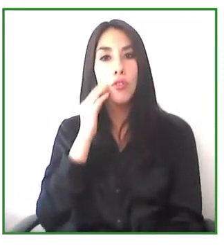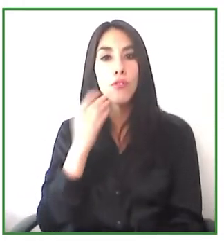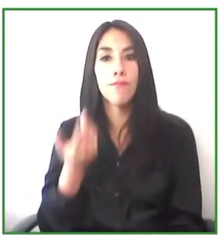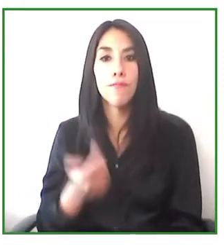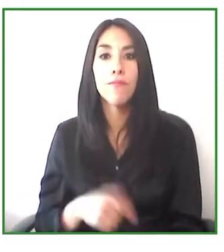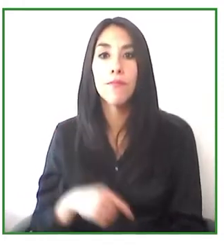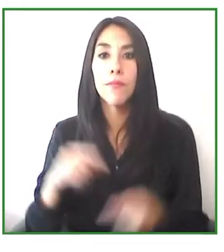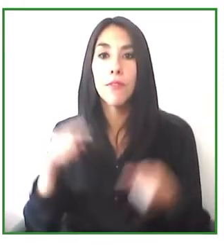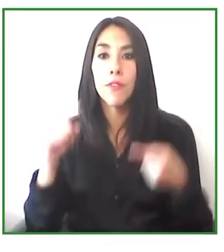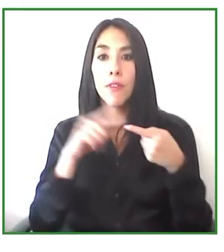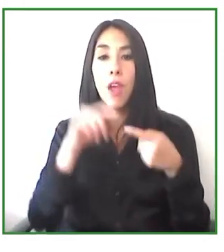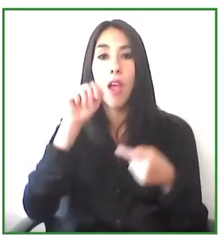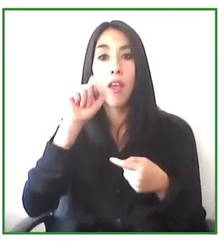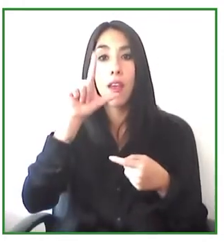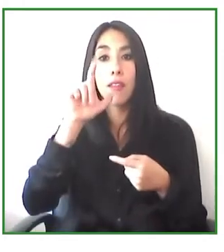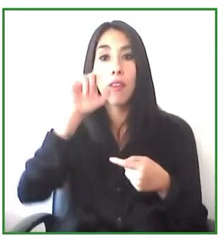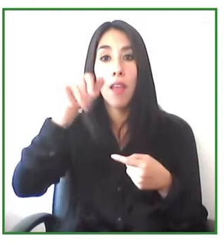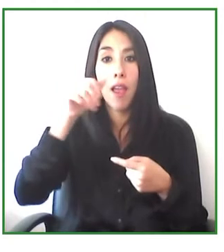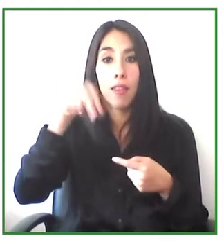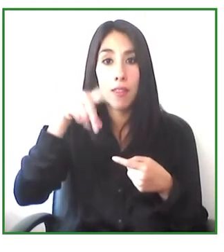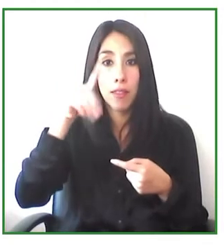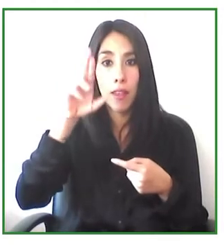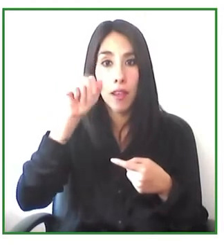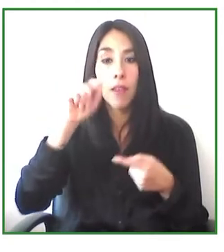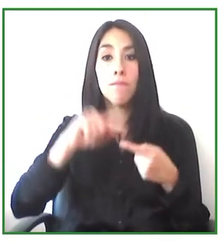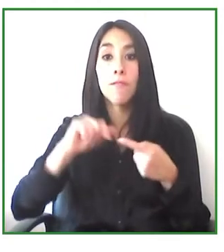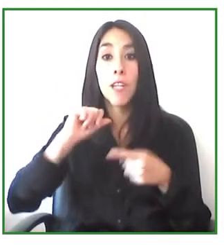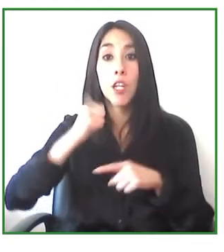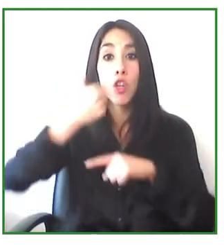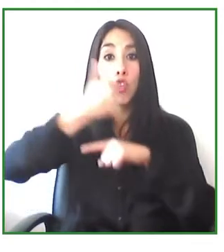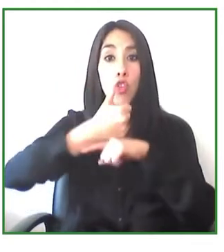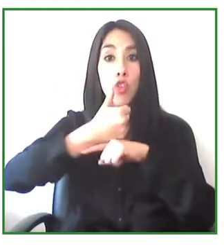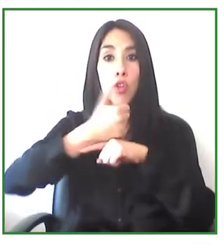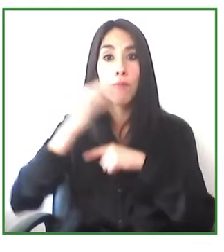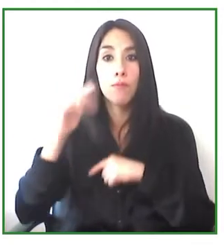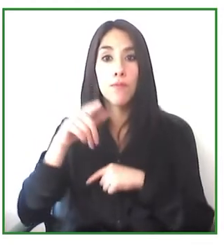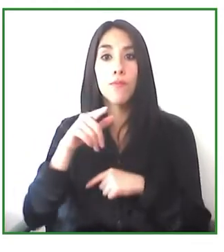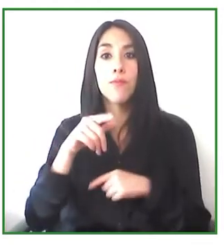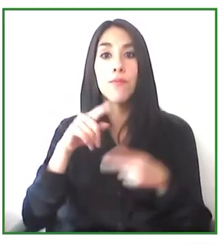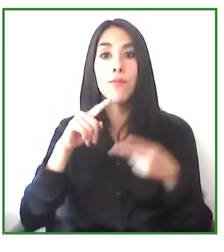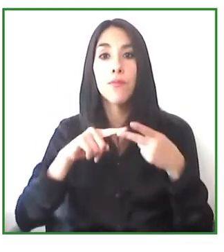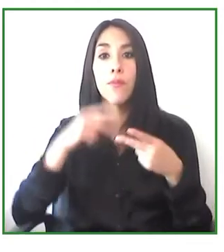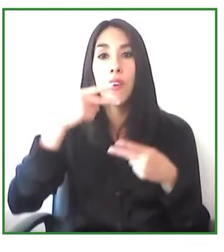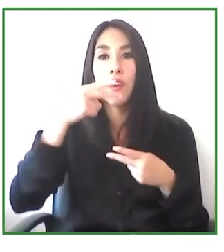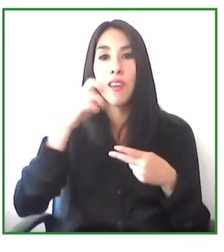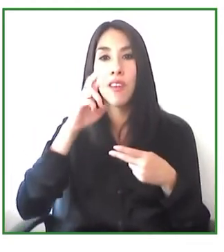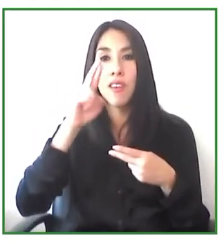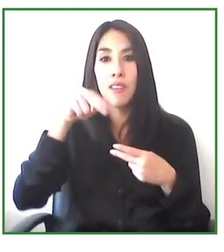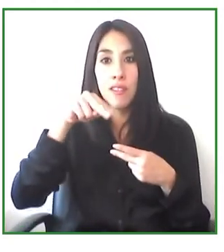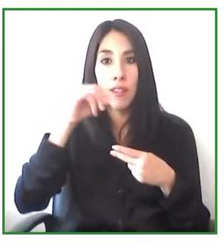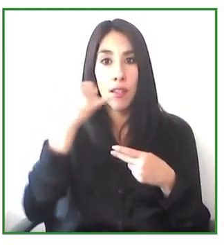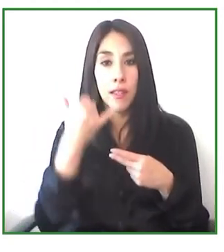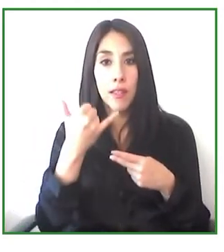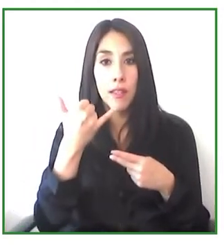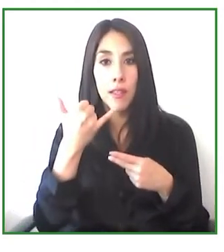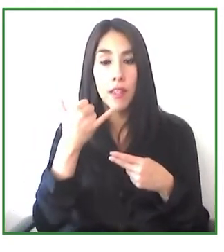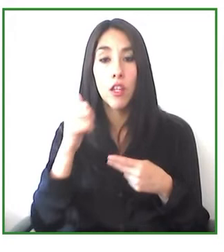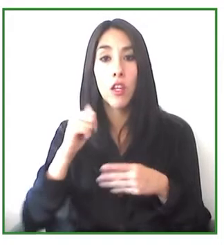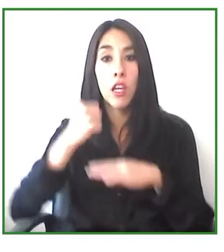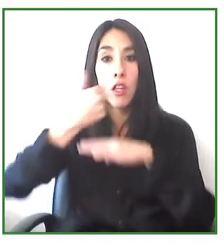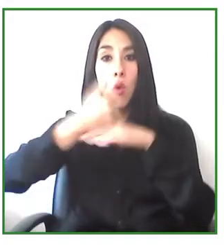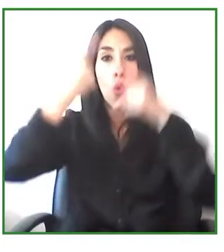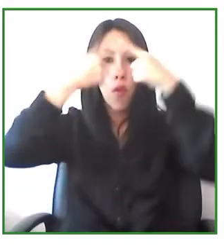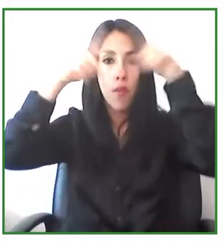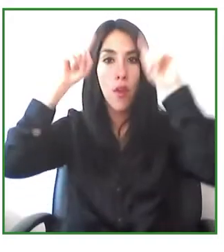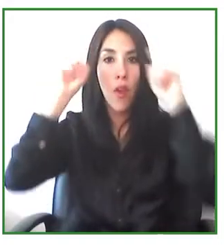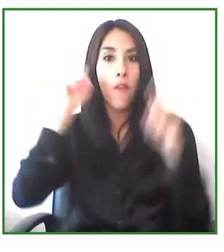de Productividad, con Henry Mejía, director general de la Federación Nacional de Sordos de Colombia, FENASCOL,